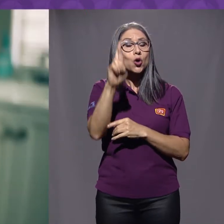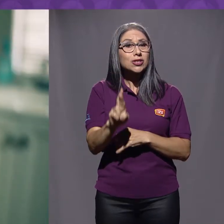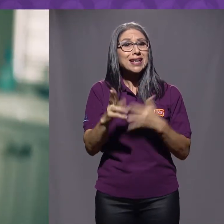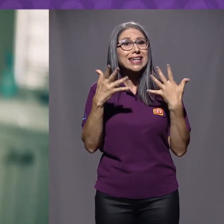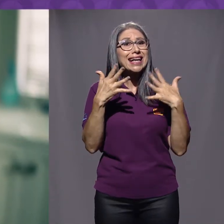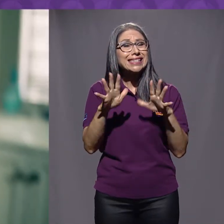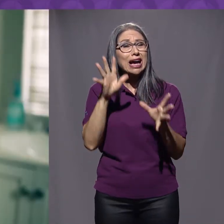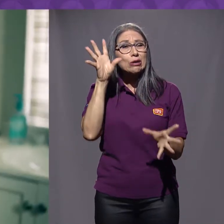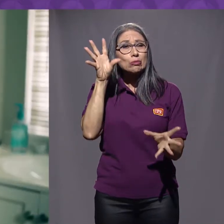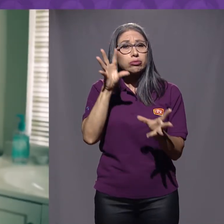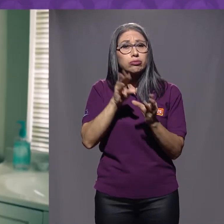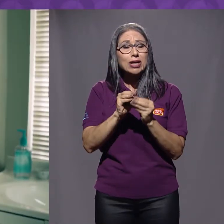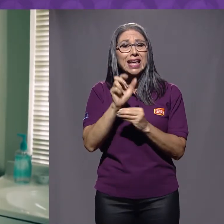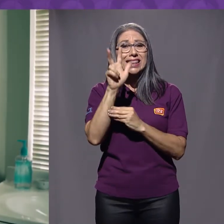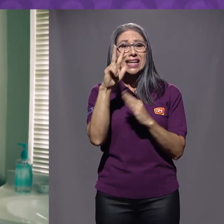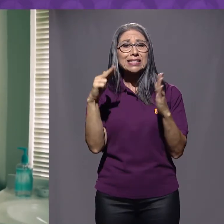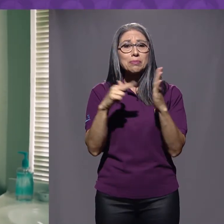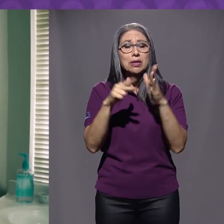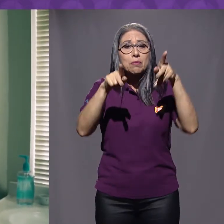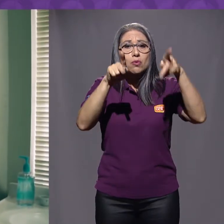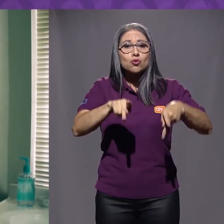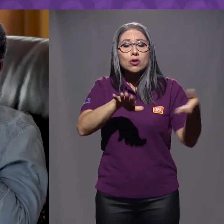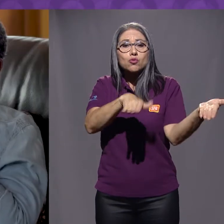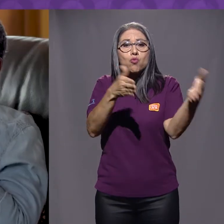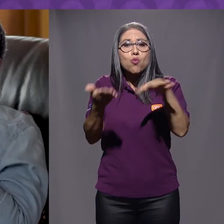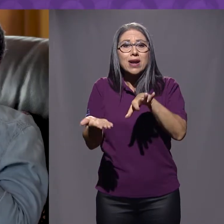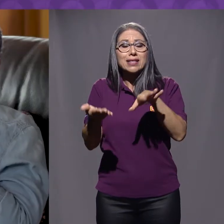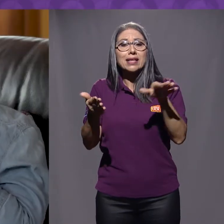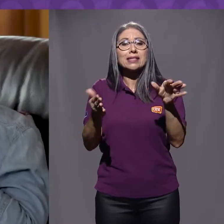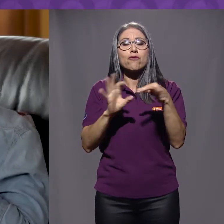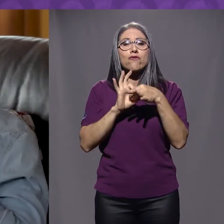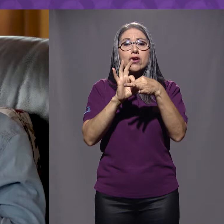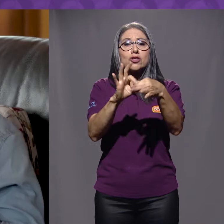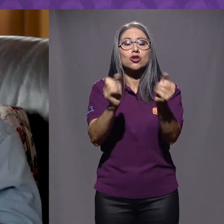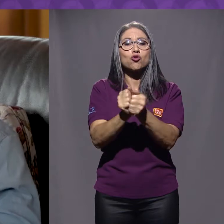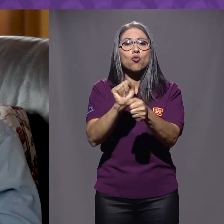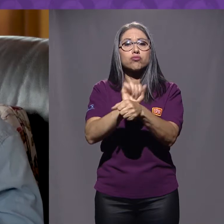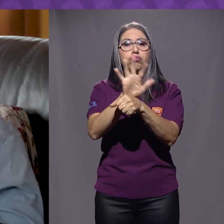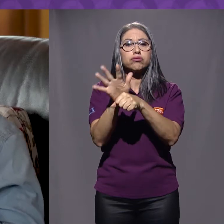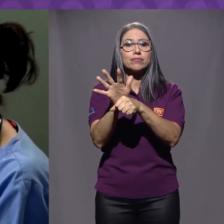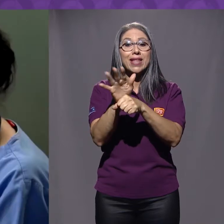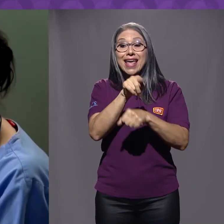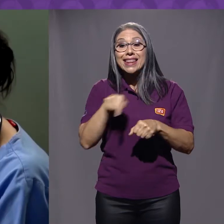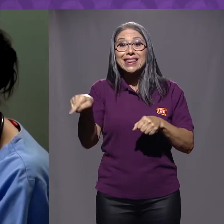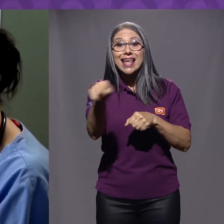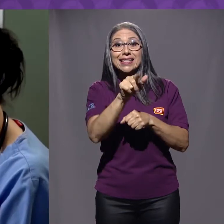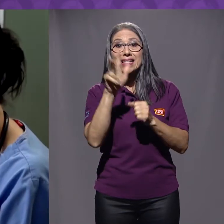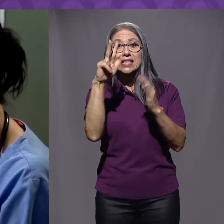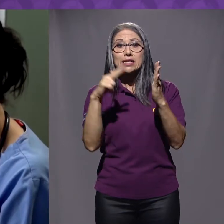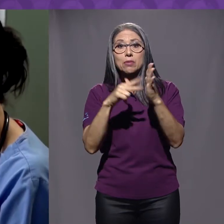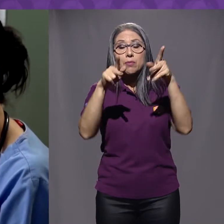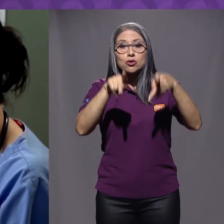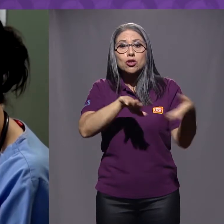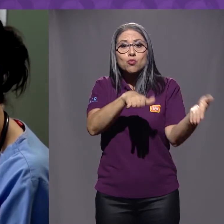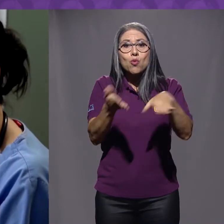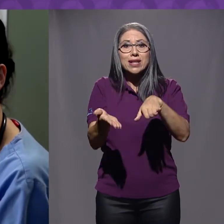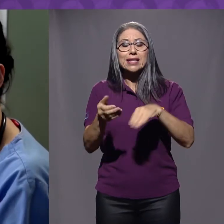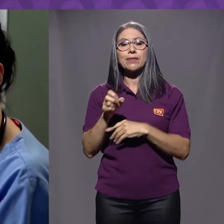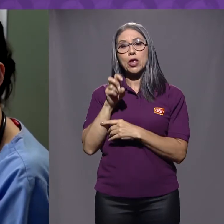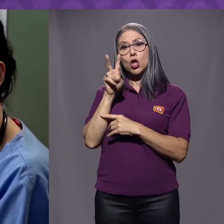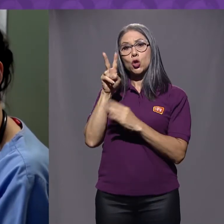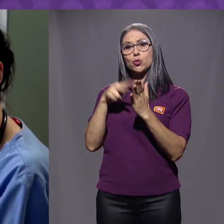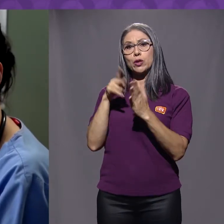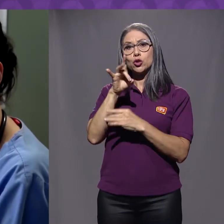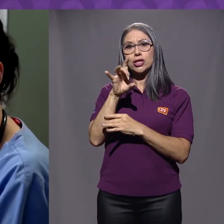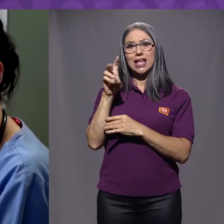Costa Rica alcanzó la trágica suma de 3.000 muertes relacionadas al COVID-19, De esas 3.000 pérdidas humanas,